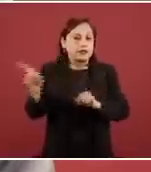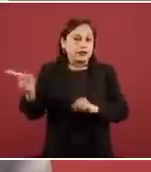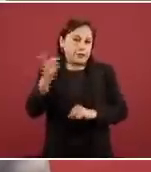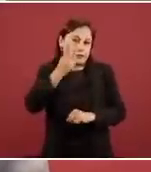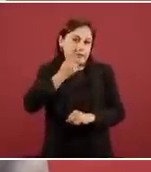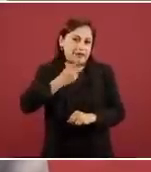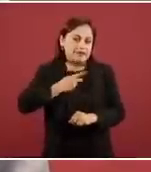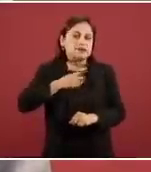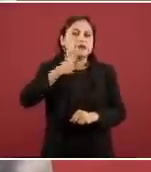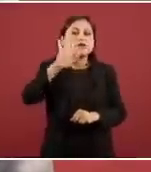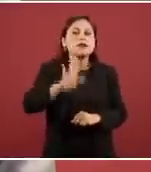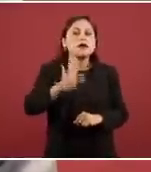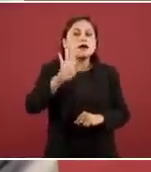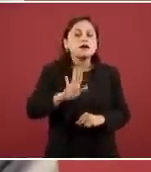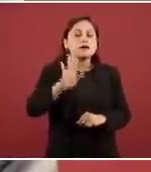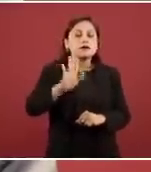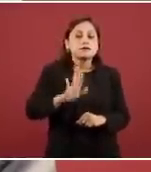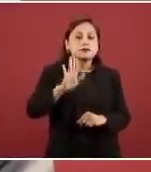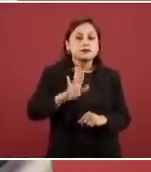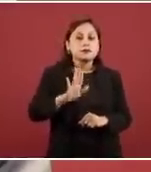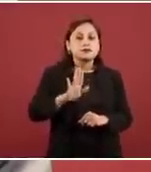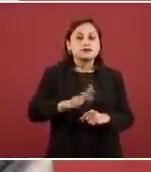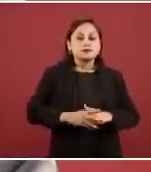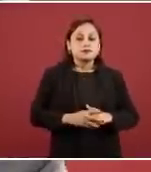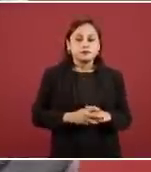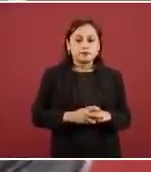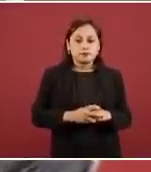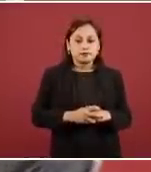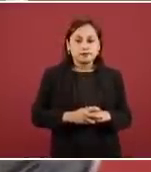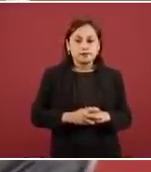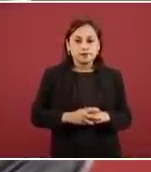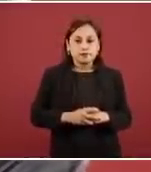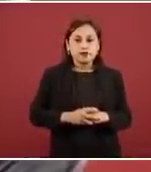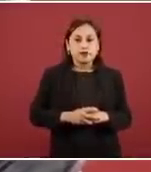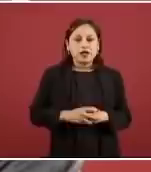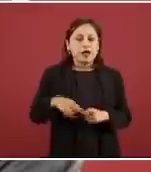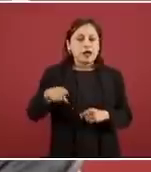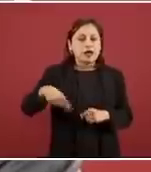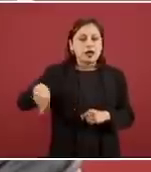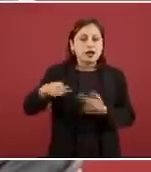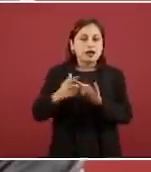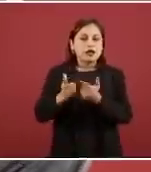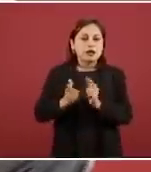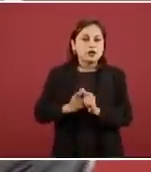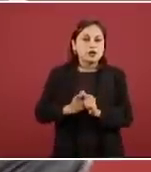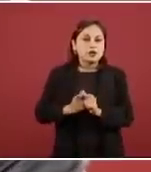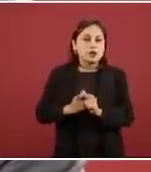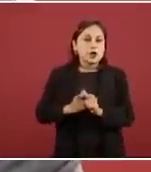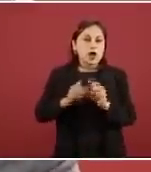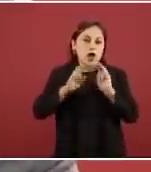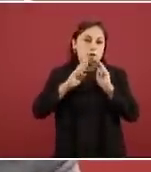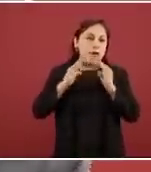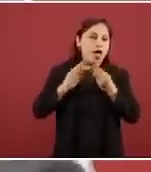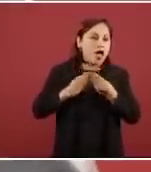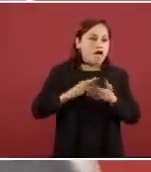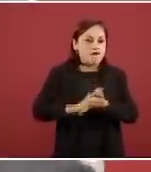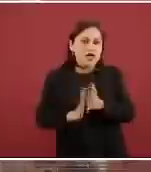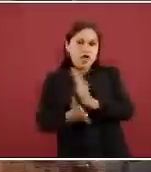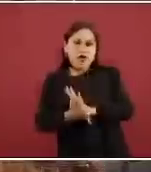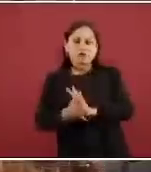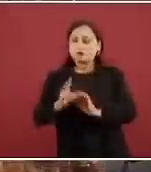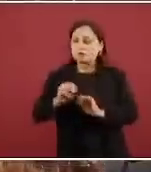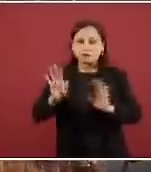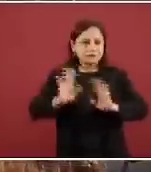son como bandas, ¿no? Y no, son